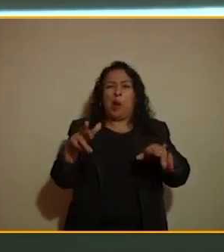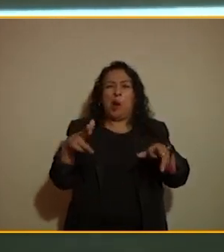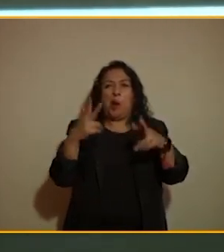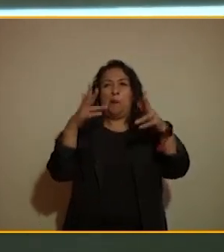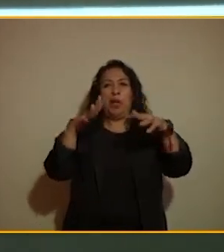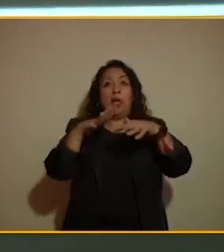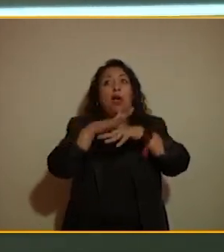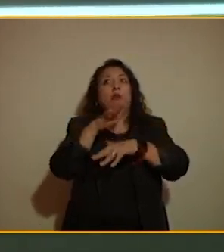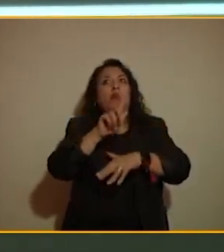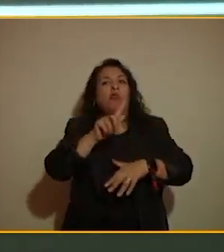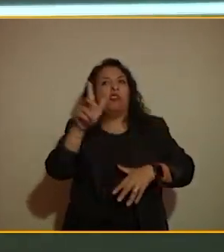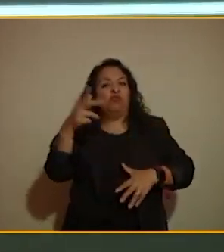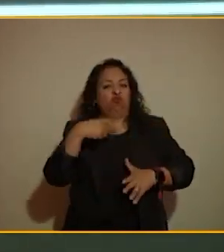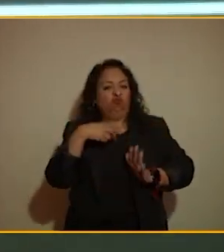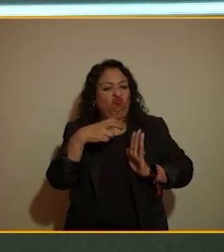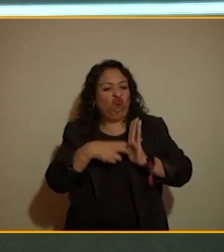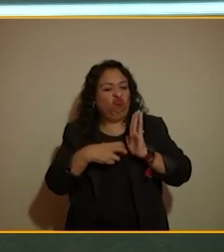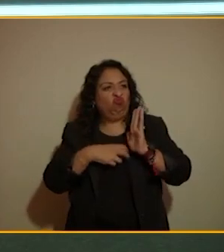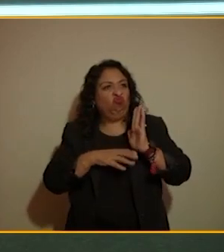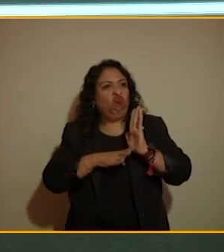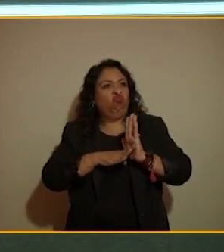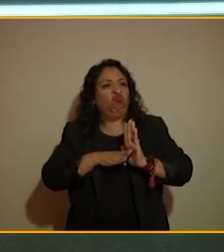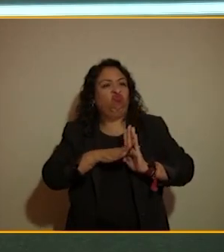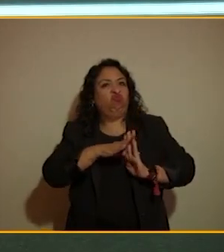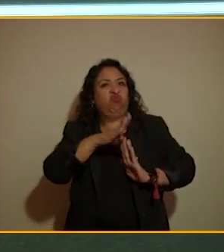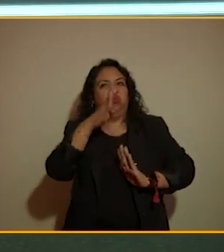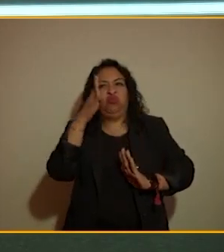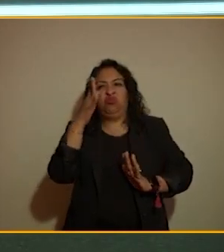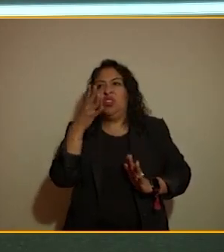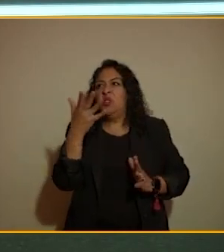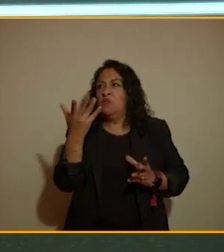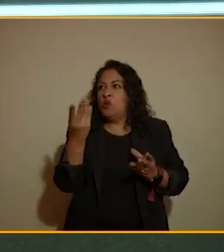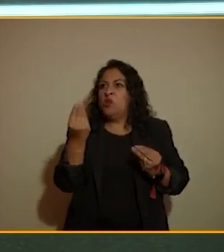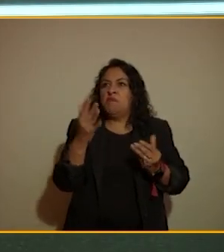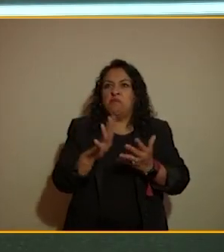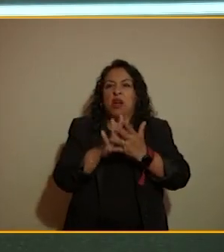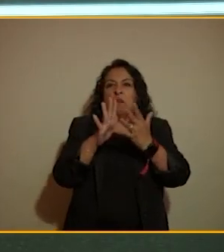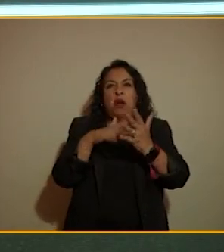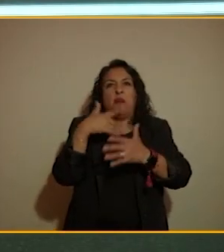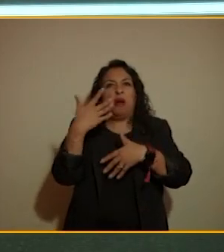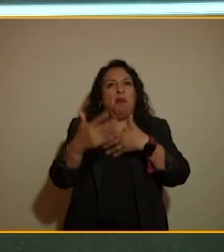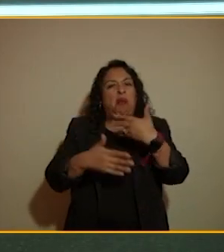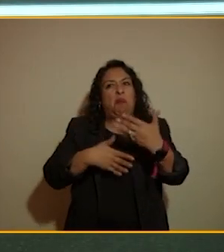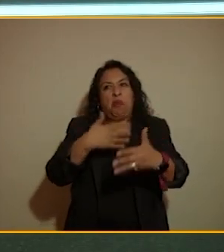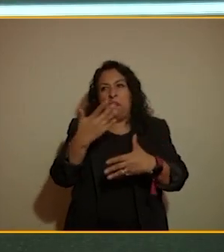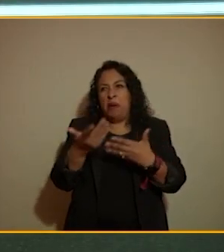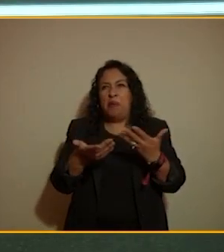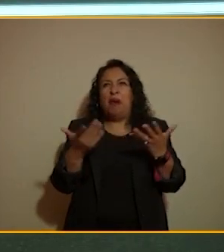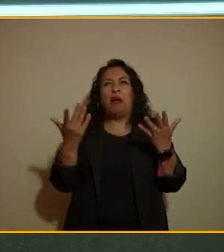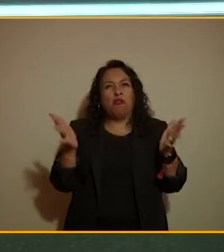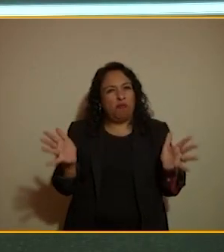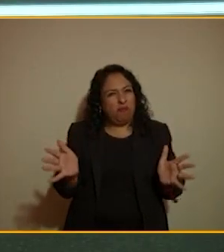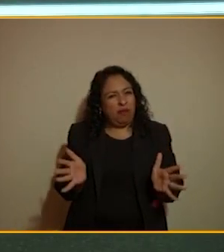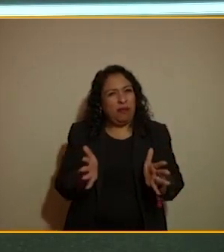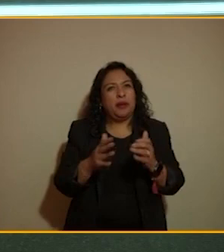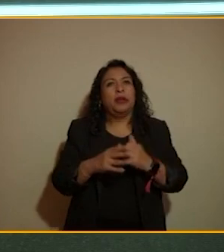están profesionalizándose y creciéndose de una manera dinámica, de una manera